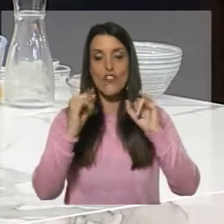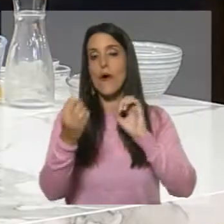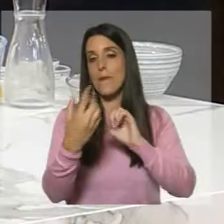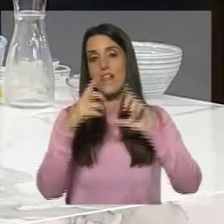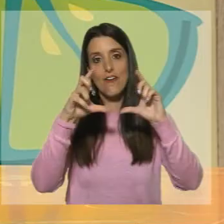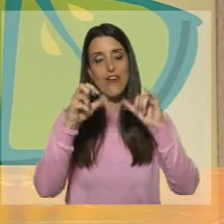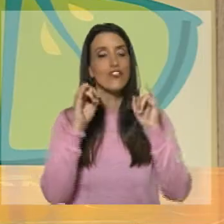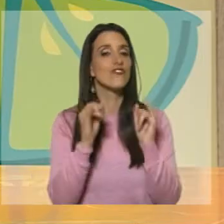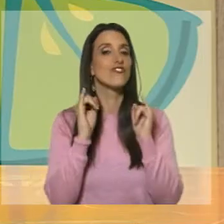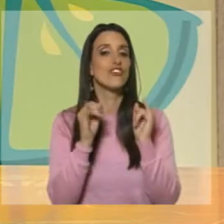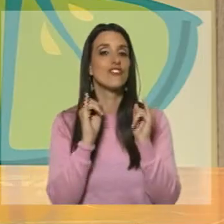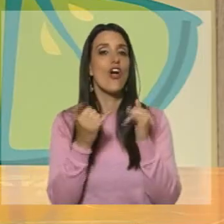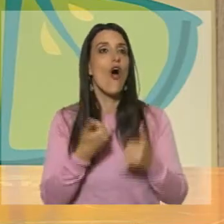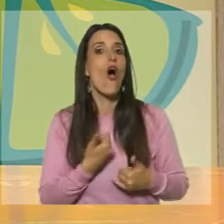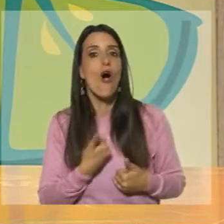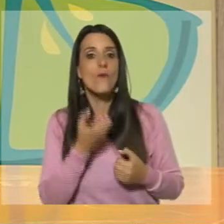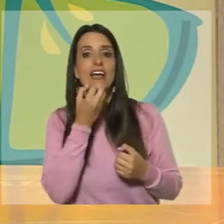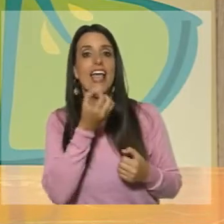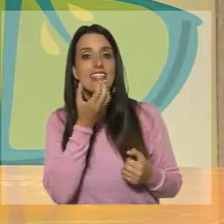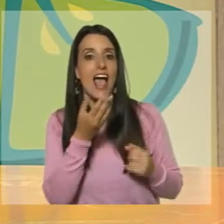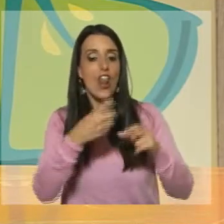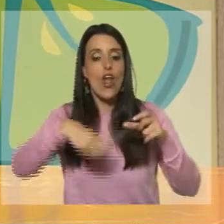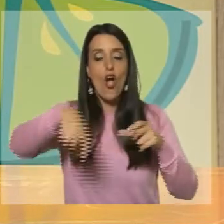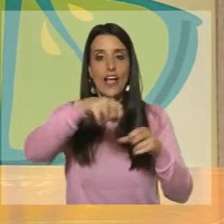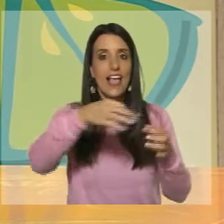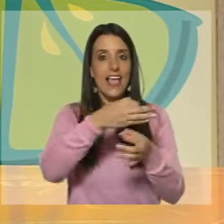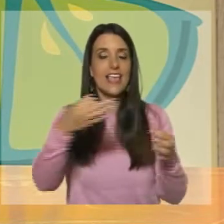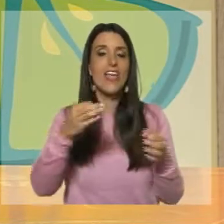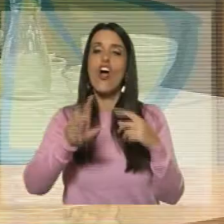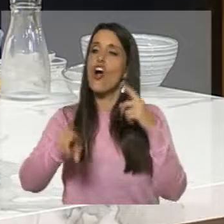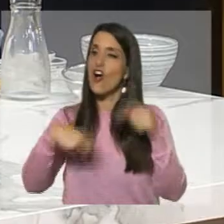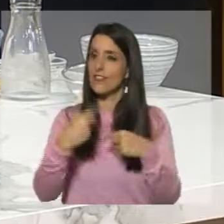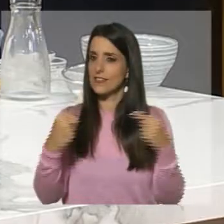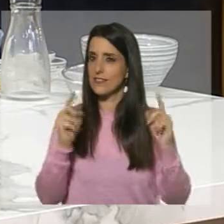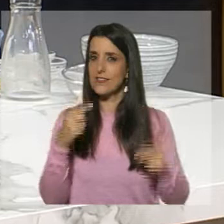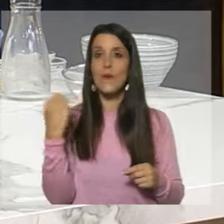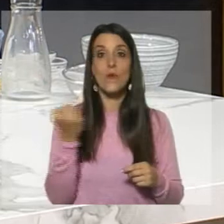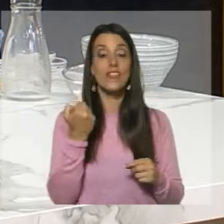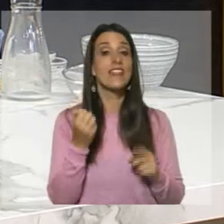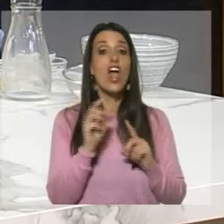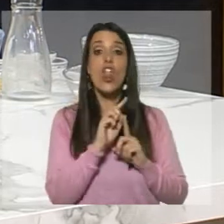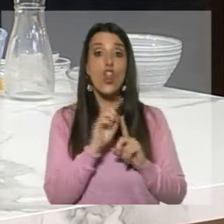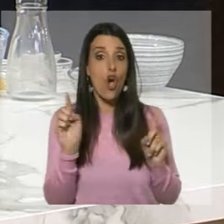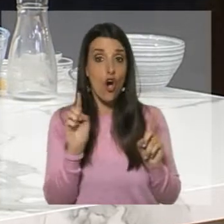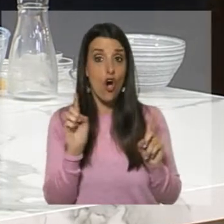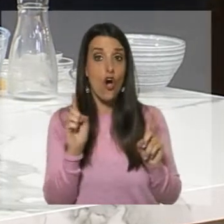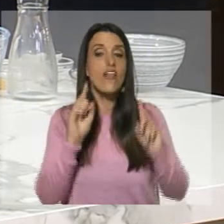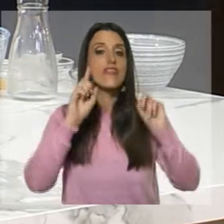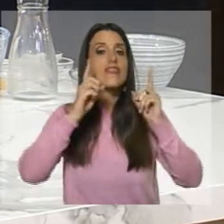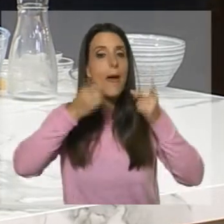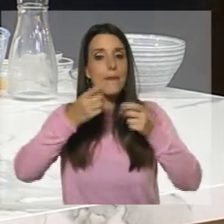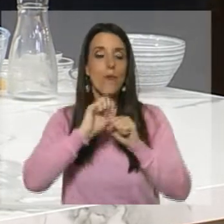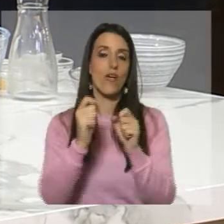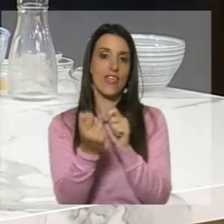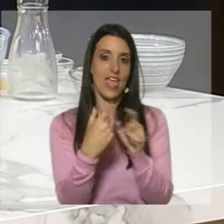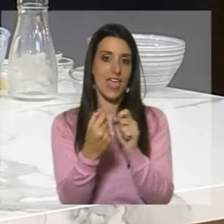siempre. Me encanta. Claro, de cómo quedó esta súper rosca. Una genial. Otra cosa que también es importante. Si no les sale, también nos pueden